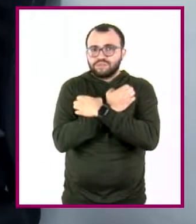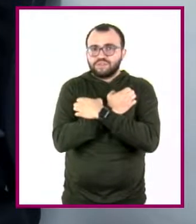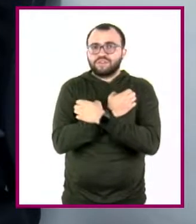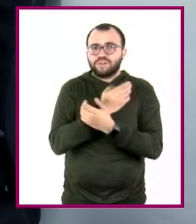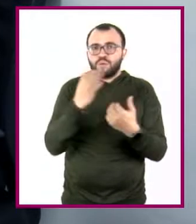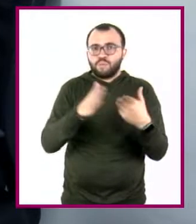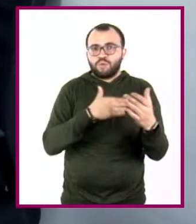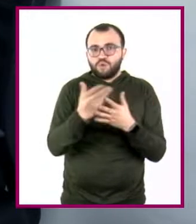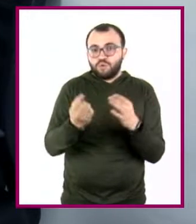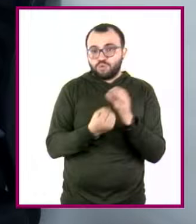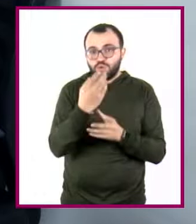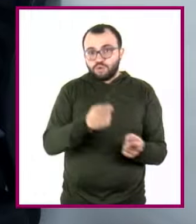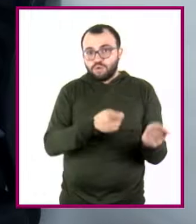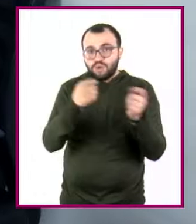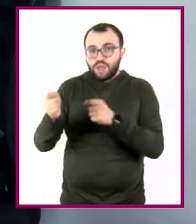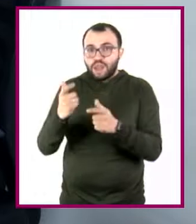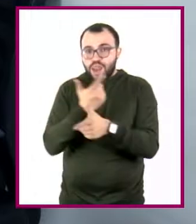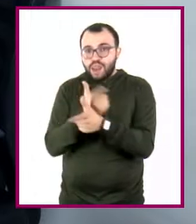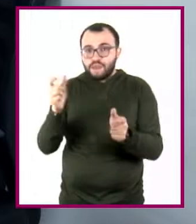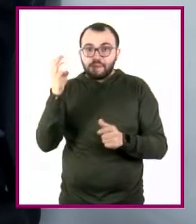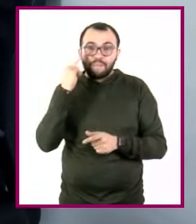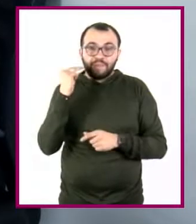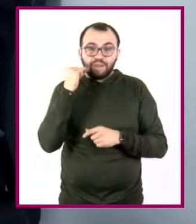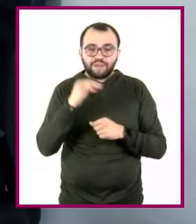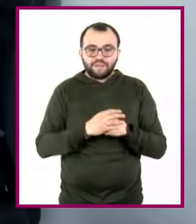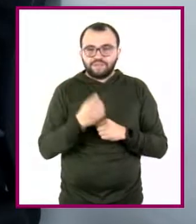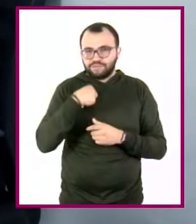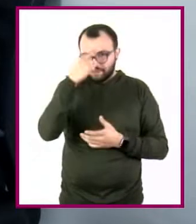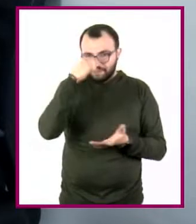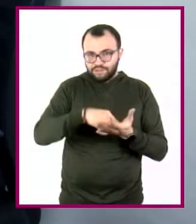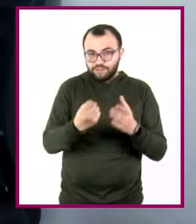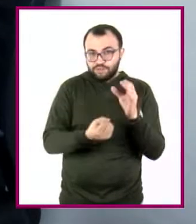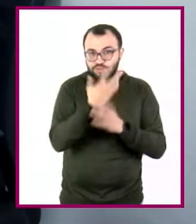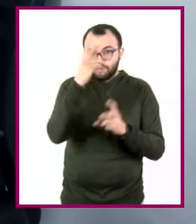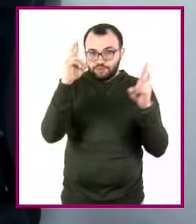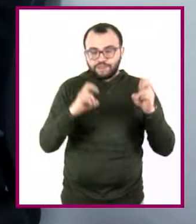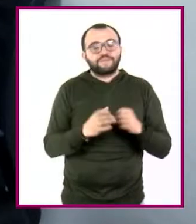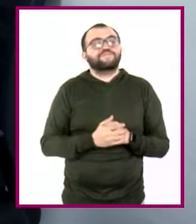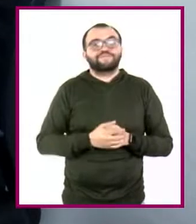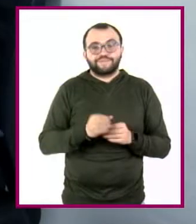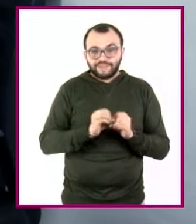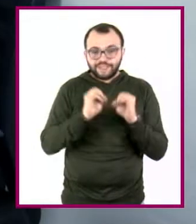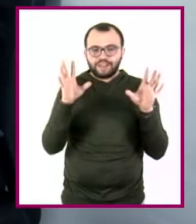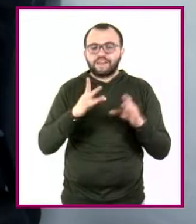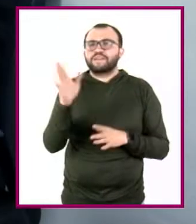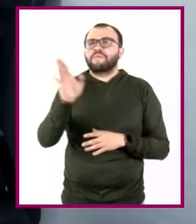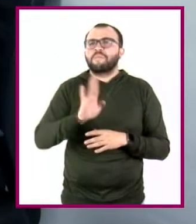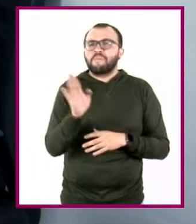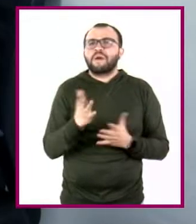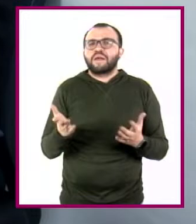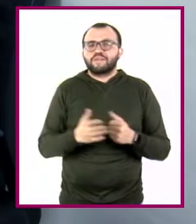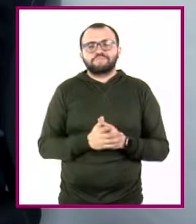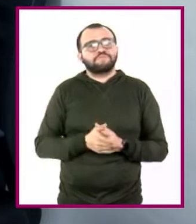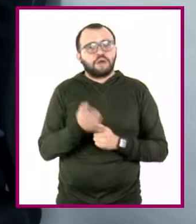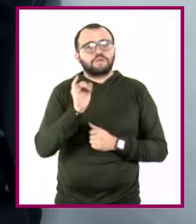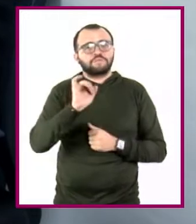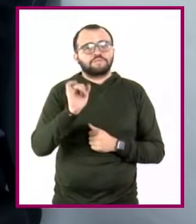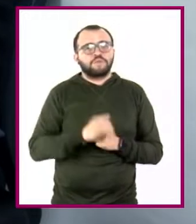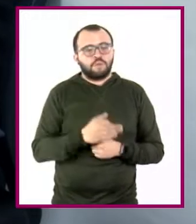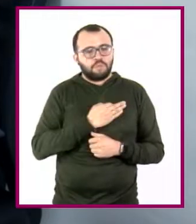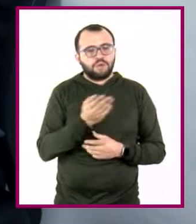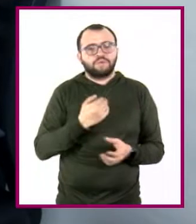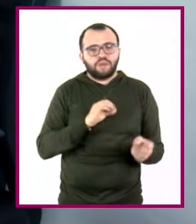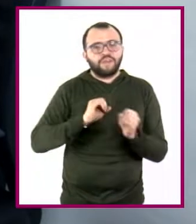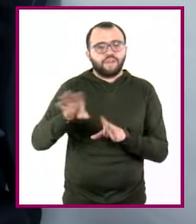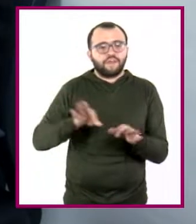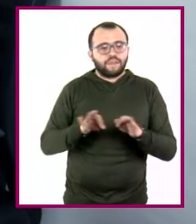mercado? Excelente, supongo que ese es el nuevo tema. Así es. ¿Qué les parece? ¿Sí? Bueno, entonces los dejo